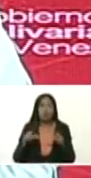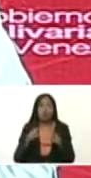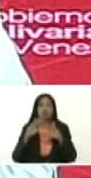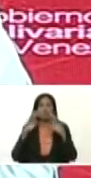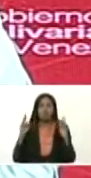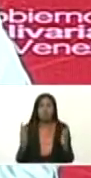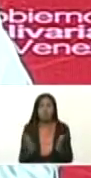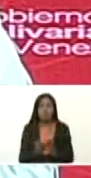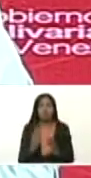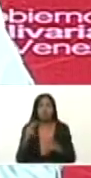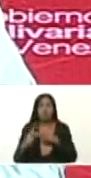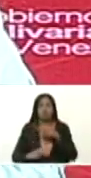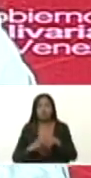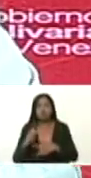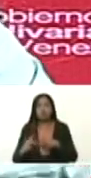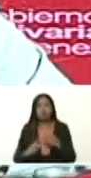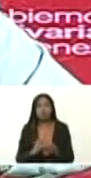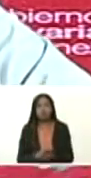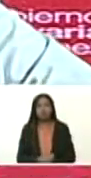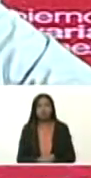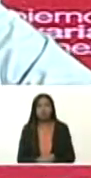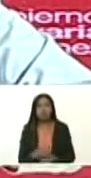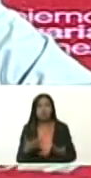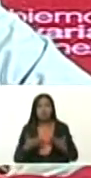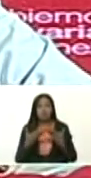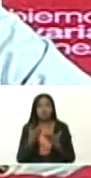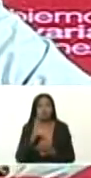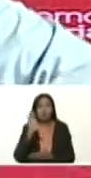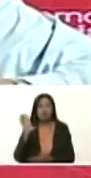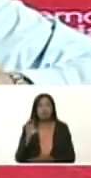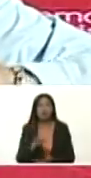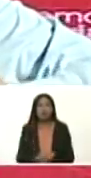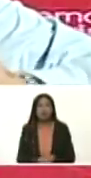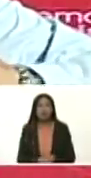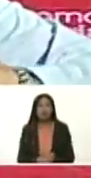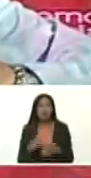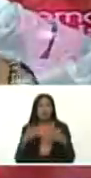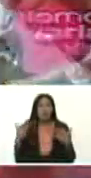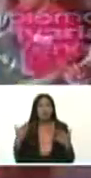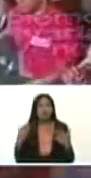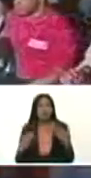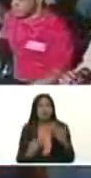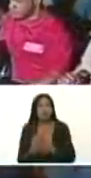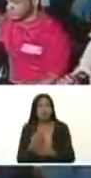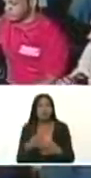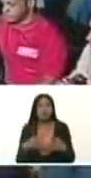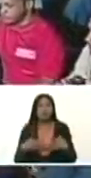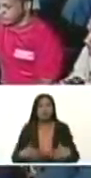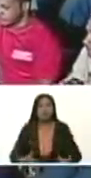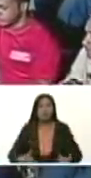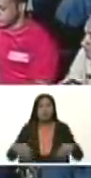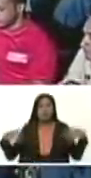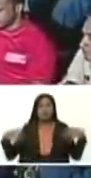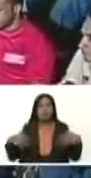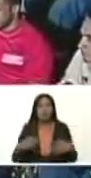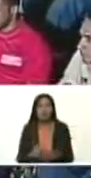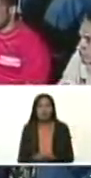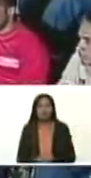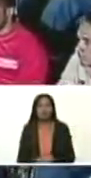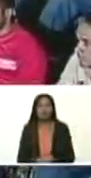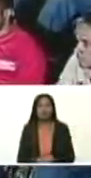mundo productivo y entregarle al país grandes fuentes de riqueza. Y de